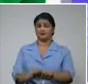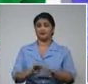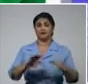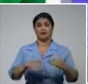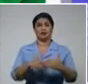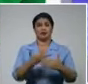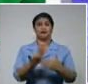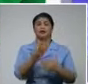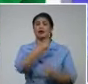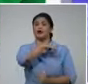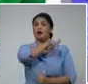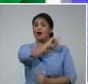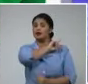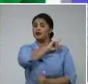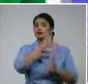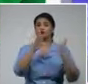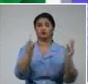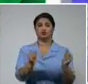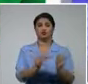procesan